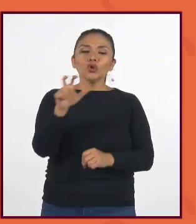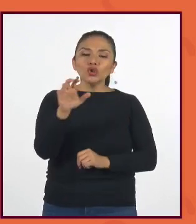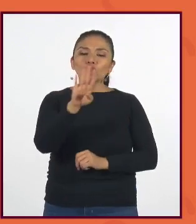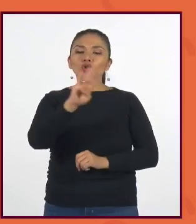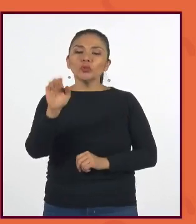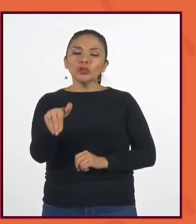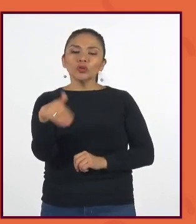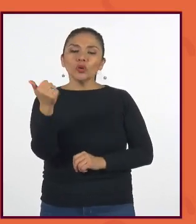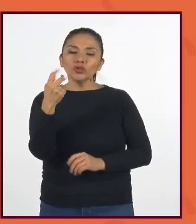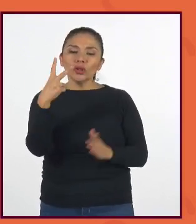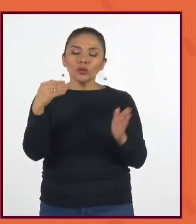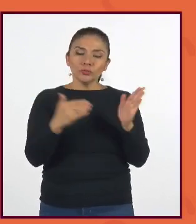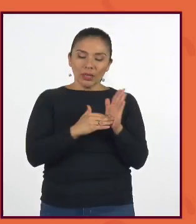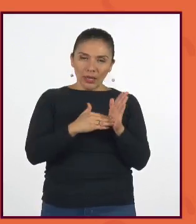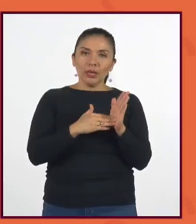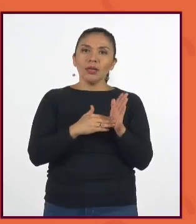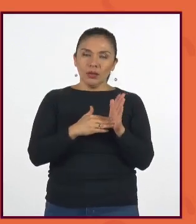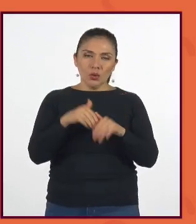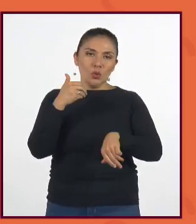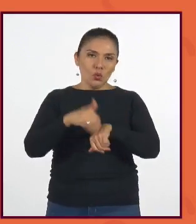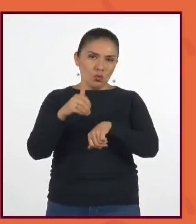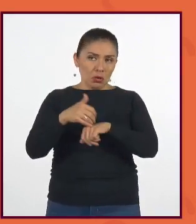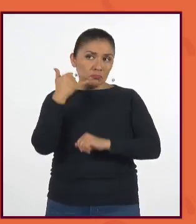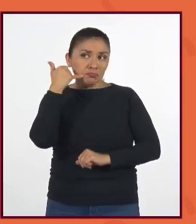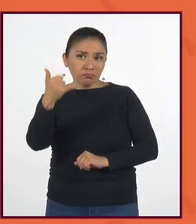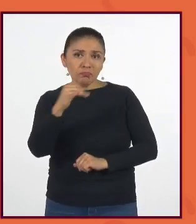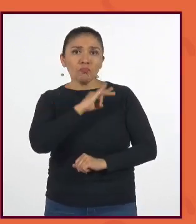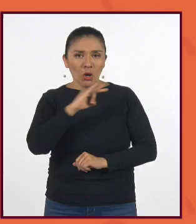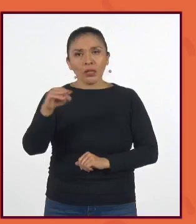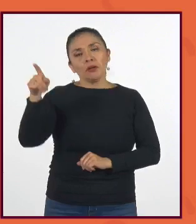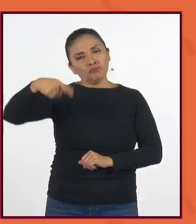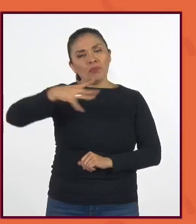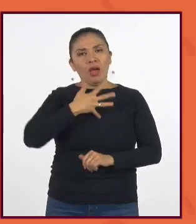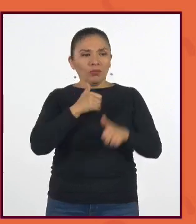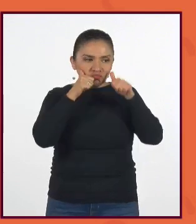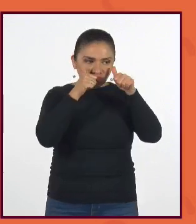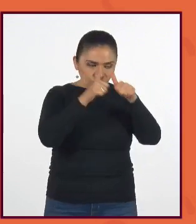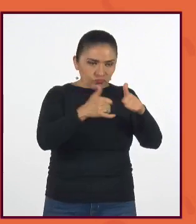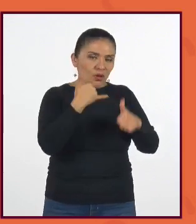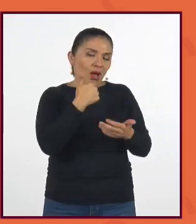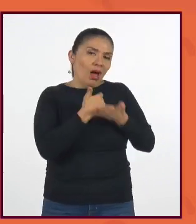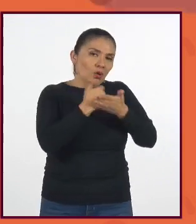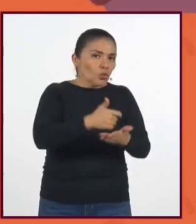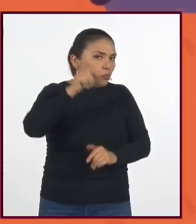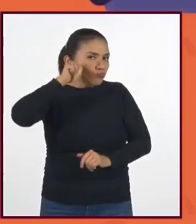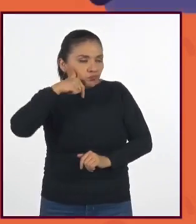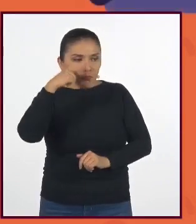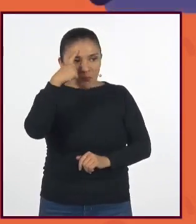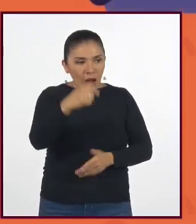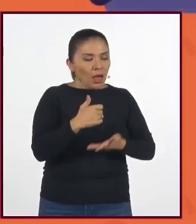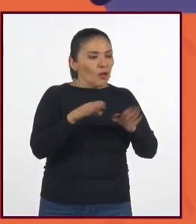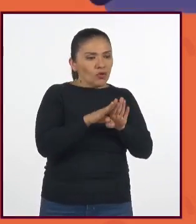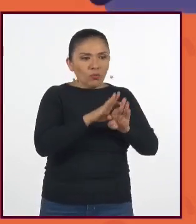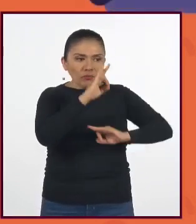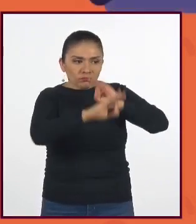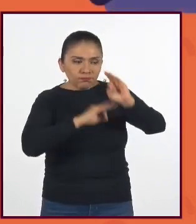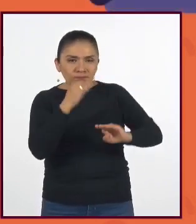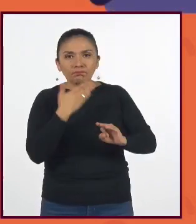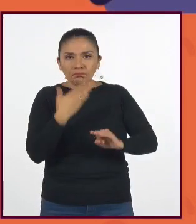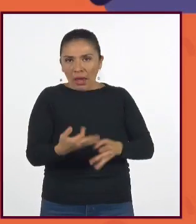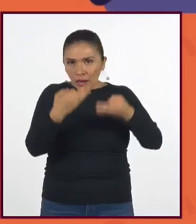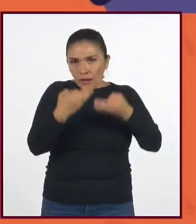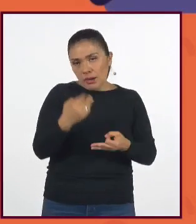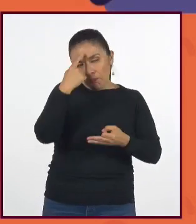800-911-2000. O sea, pueden llamar directamente y serán atendidos para la canalización apropiada del consumo